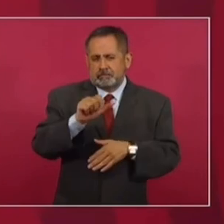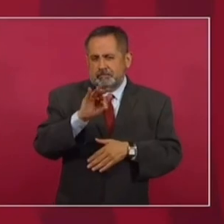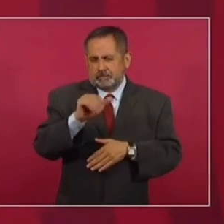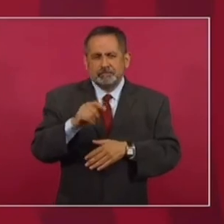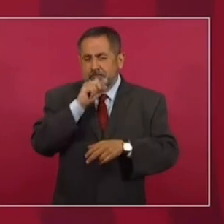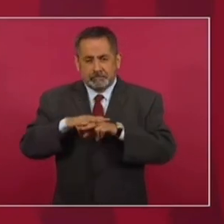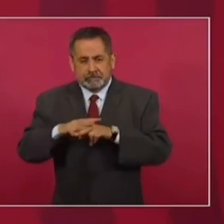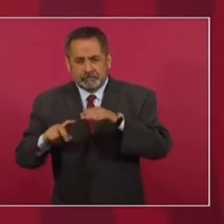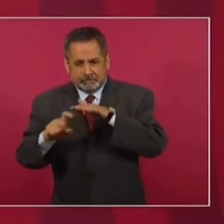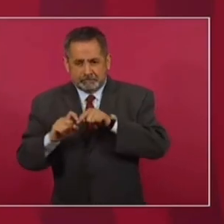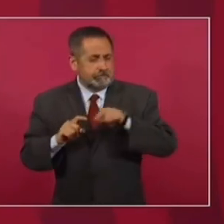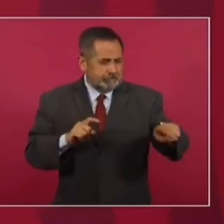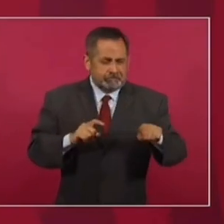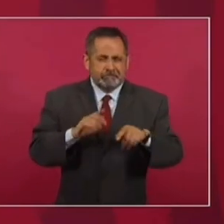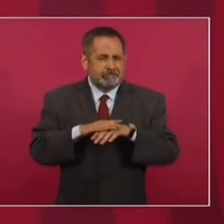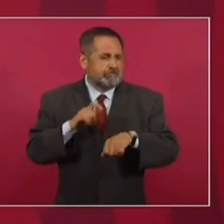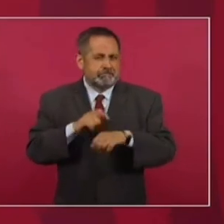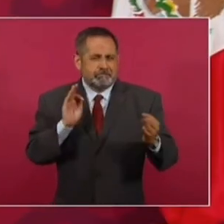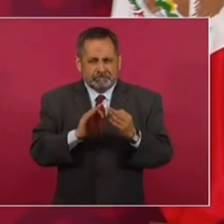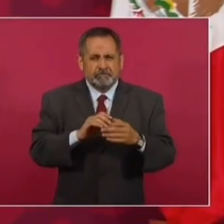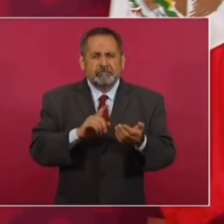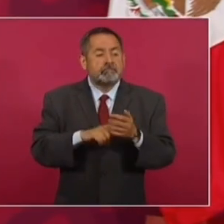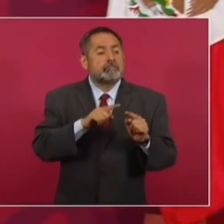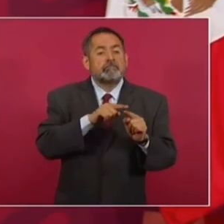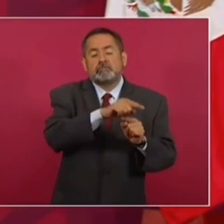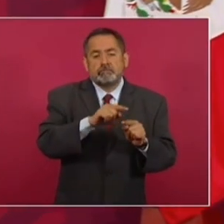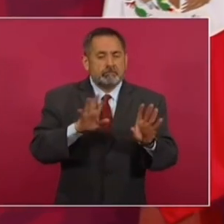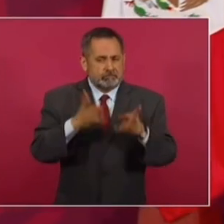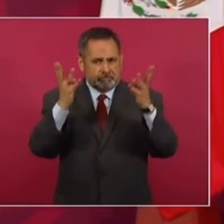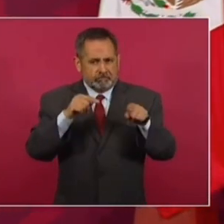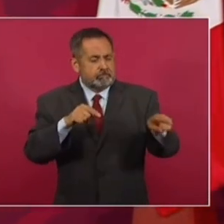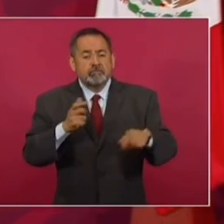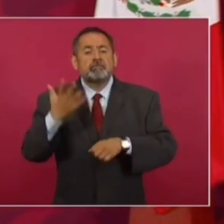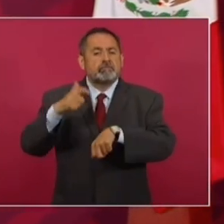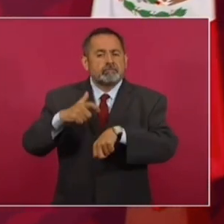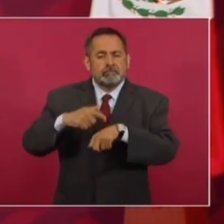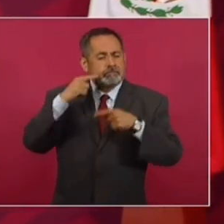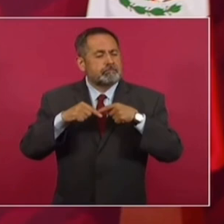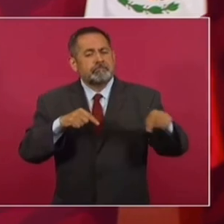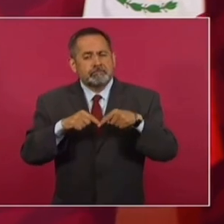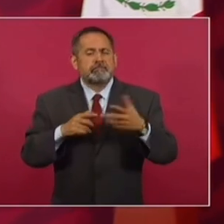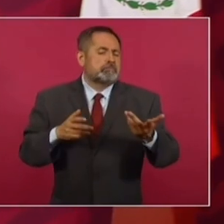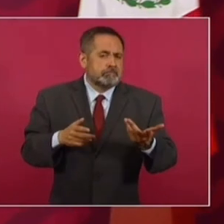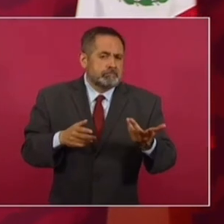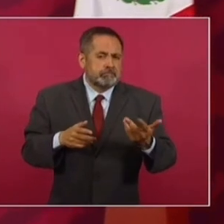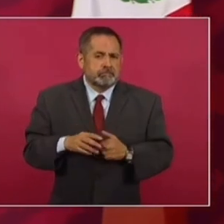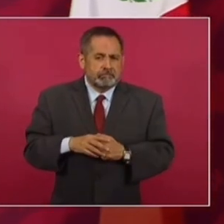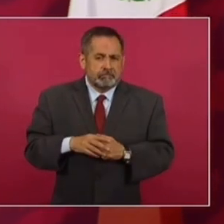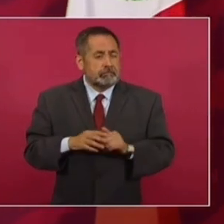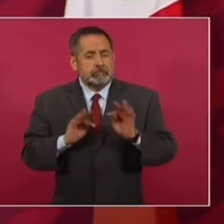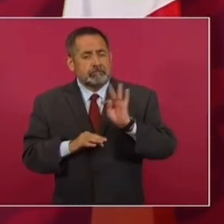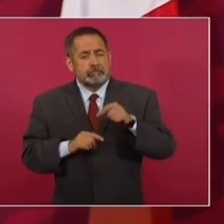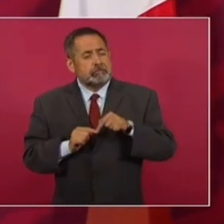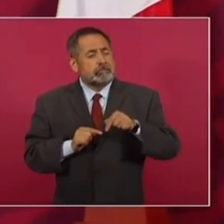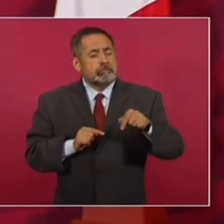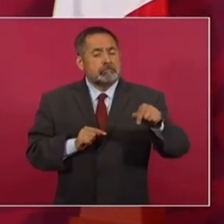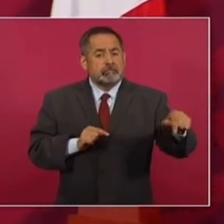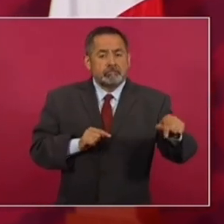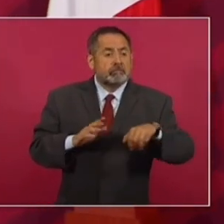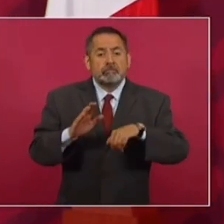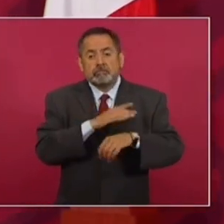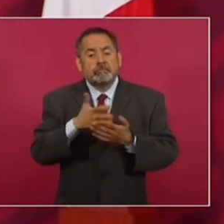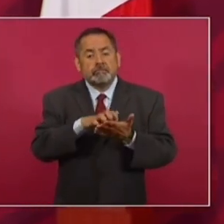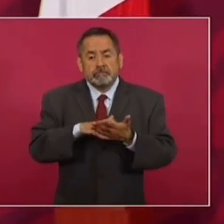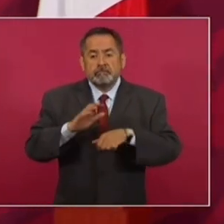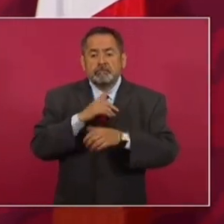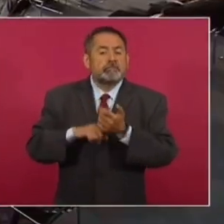tren, para hacer muy poco tiempo al aeropuerto de Santa Lucía, el tiempo que ahora se puede dedicar de más al traslado se ahorra porque el